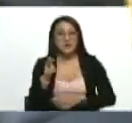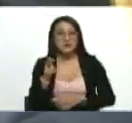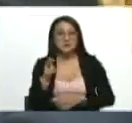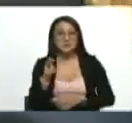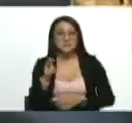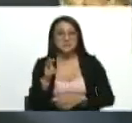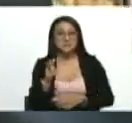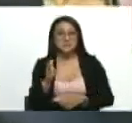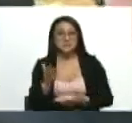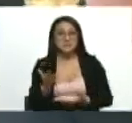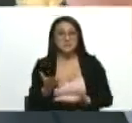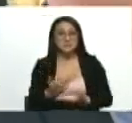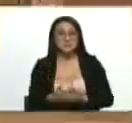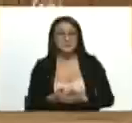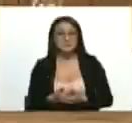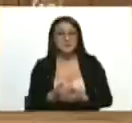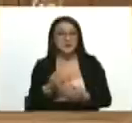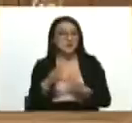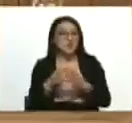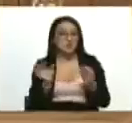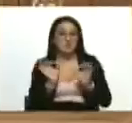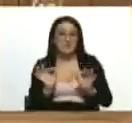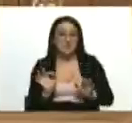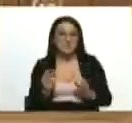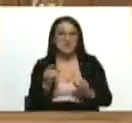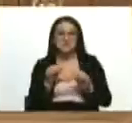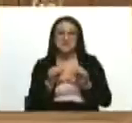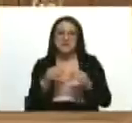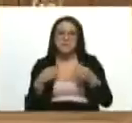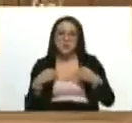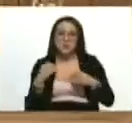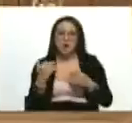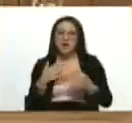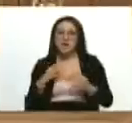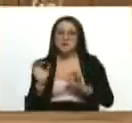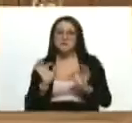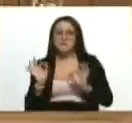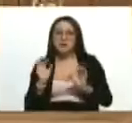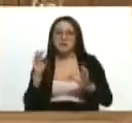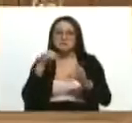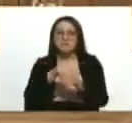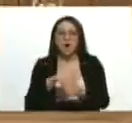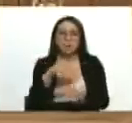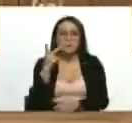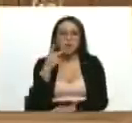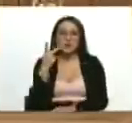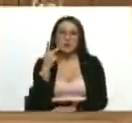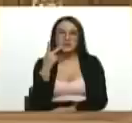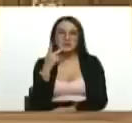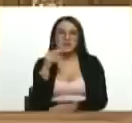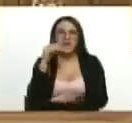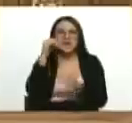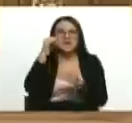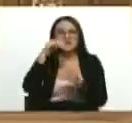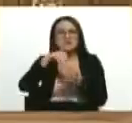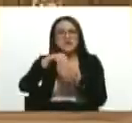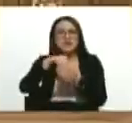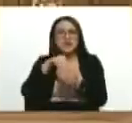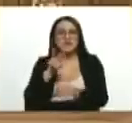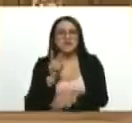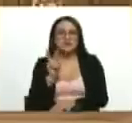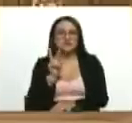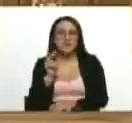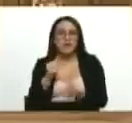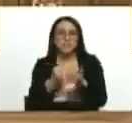tipo, siguen preocupados por intervenir en la política interna de Venezuela y apoyar a